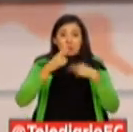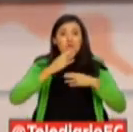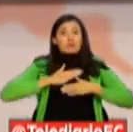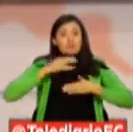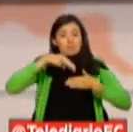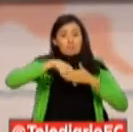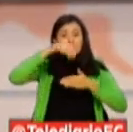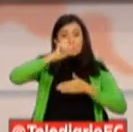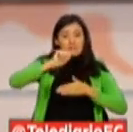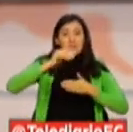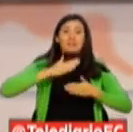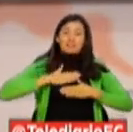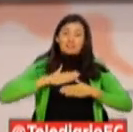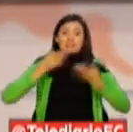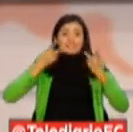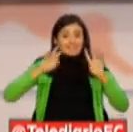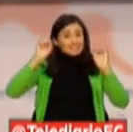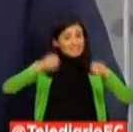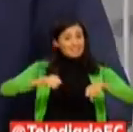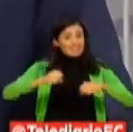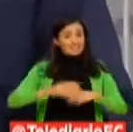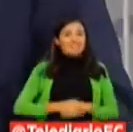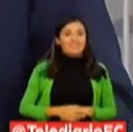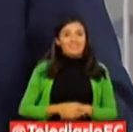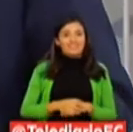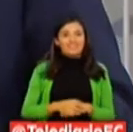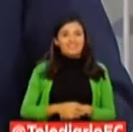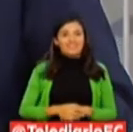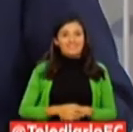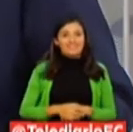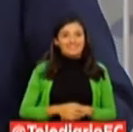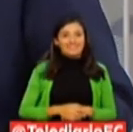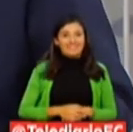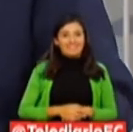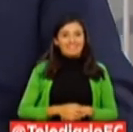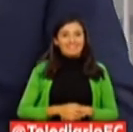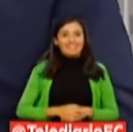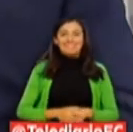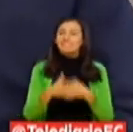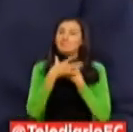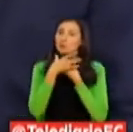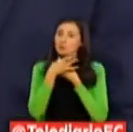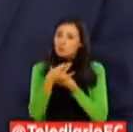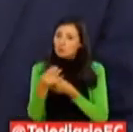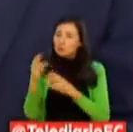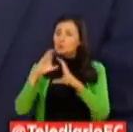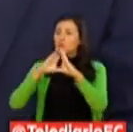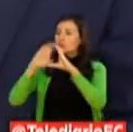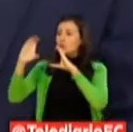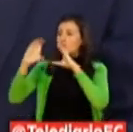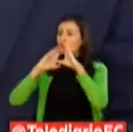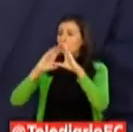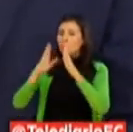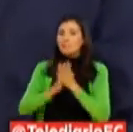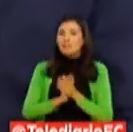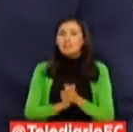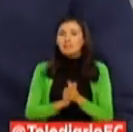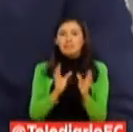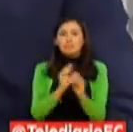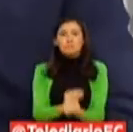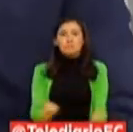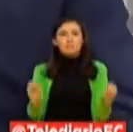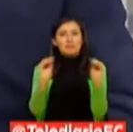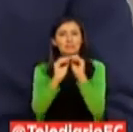nieta sí. Ah, perfectamente. Entonces, Julio, un gusto estar aquí, conversar con usted y más que